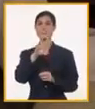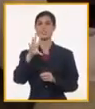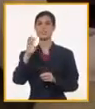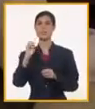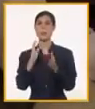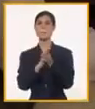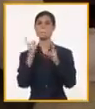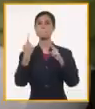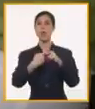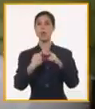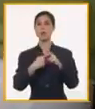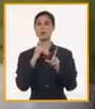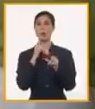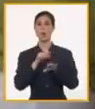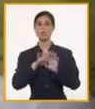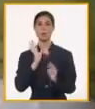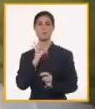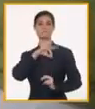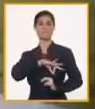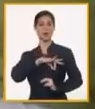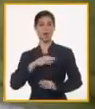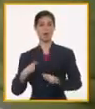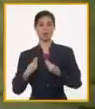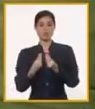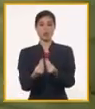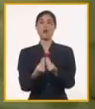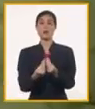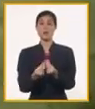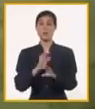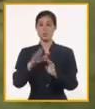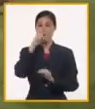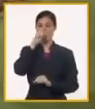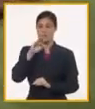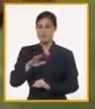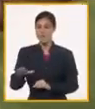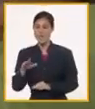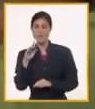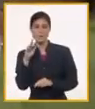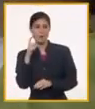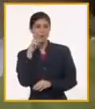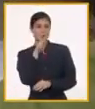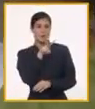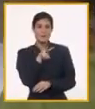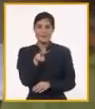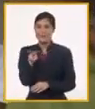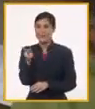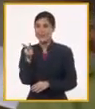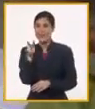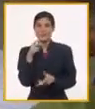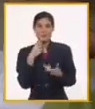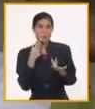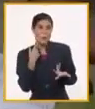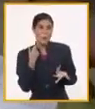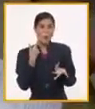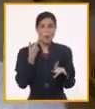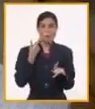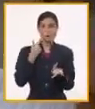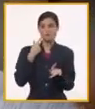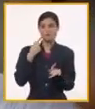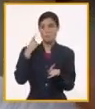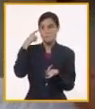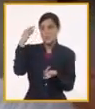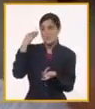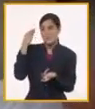desde muchacho tenía ciertas inquietudes, no siempre he sido intranquilo, por decirlo de alguna manera. Y hablaba con ellos,